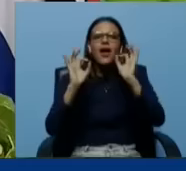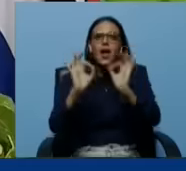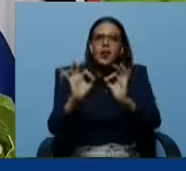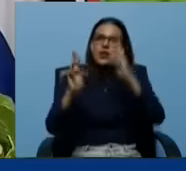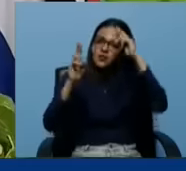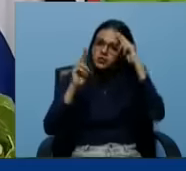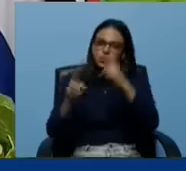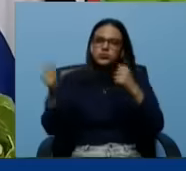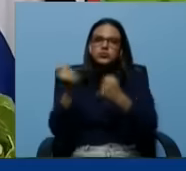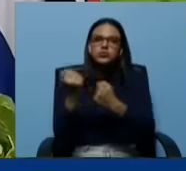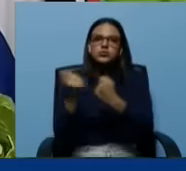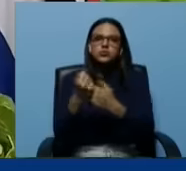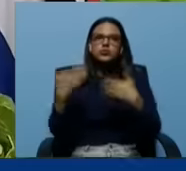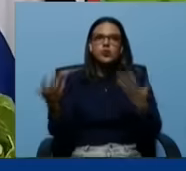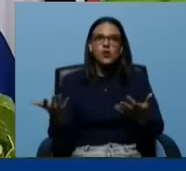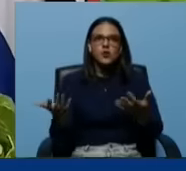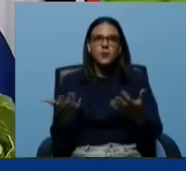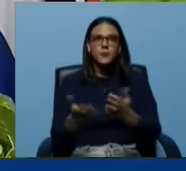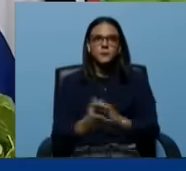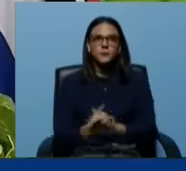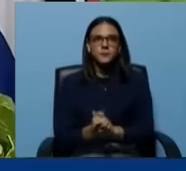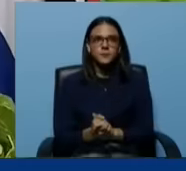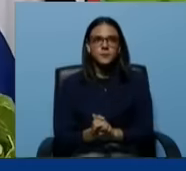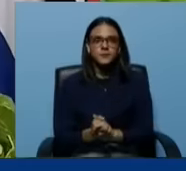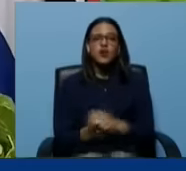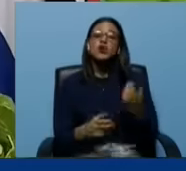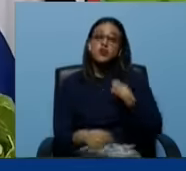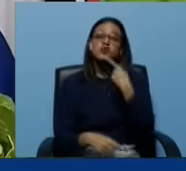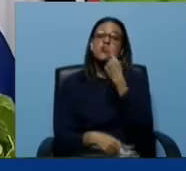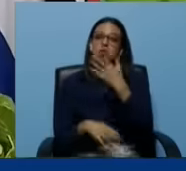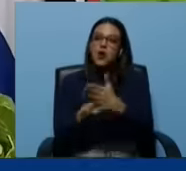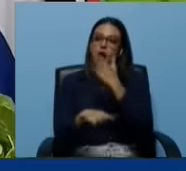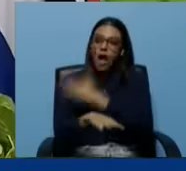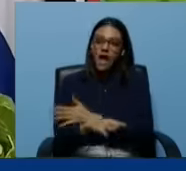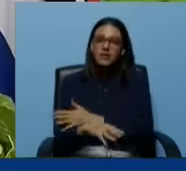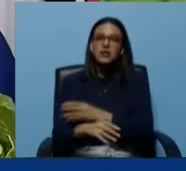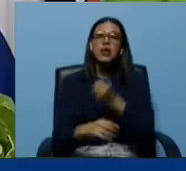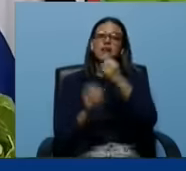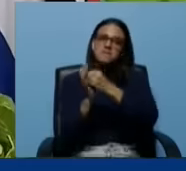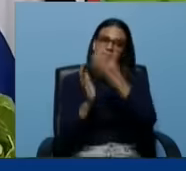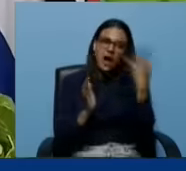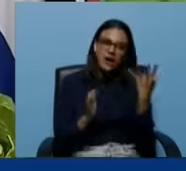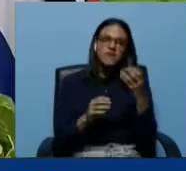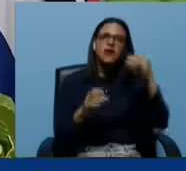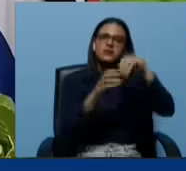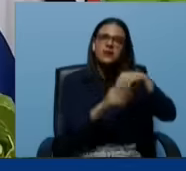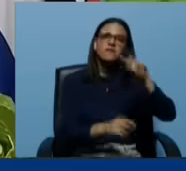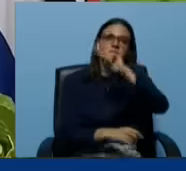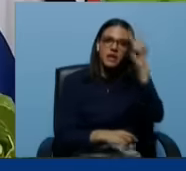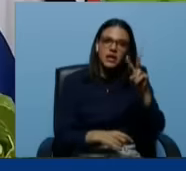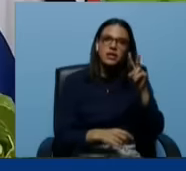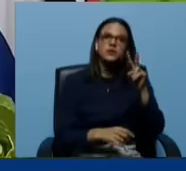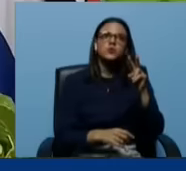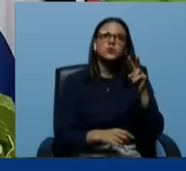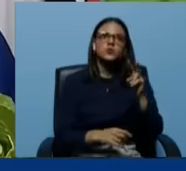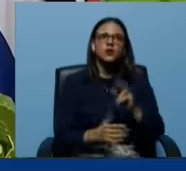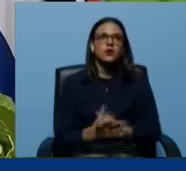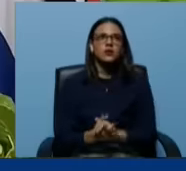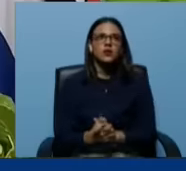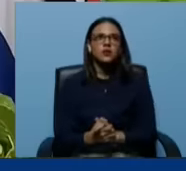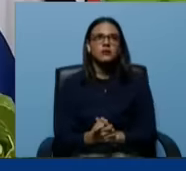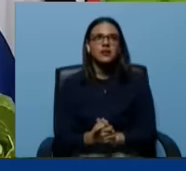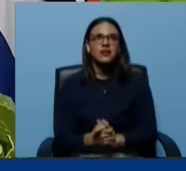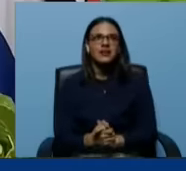Y yo lo he dicho en Venezuela varias veces, y lo dije en vida